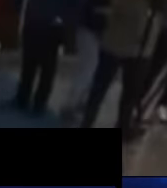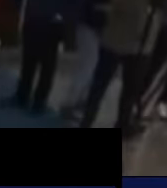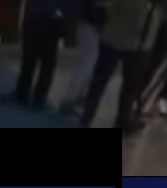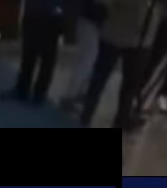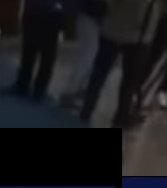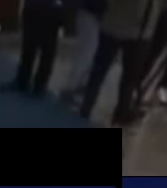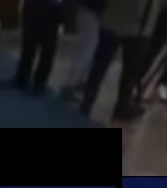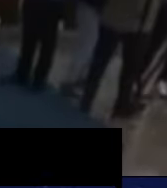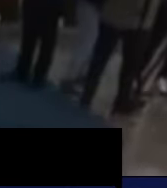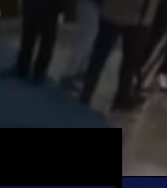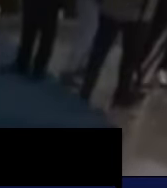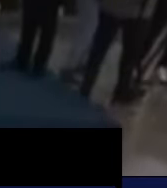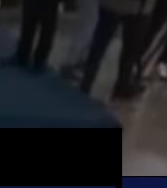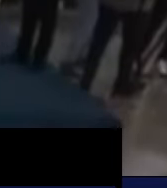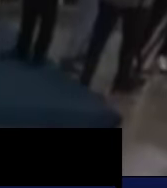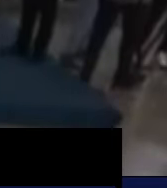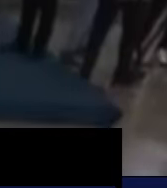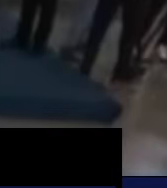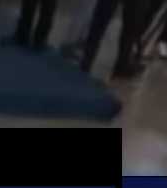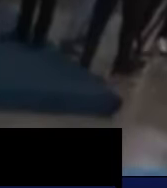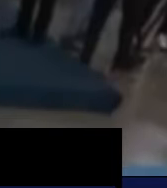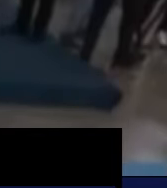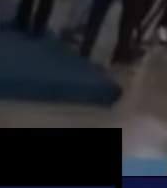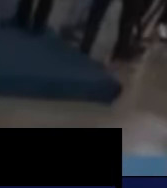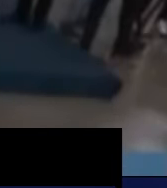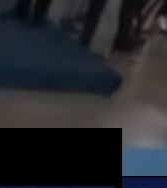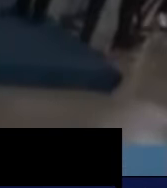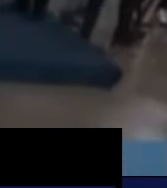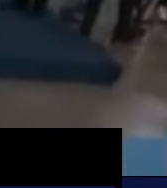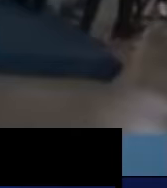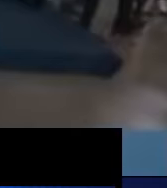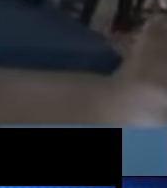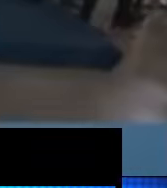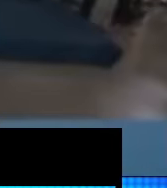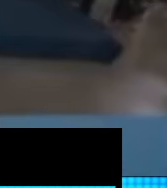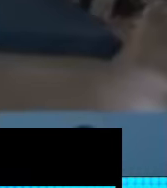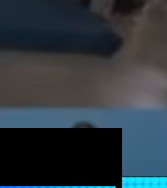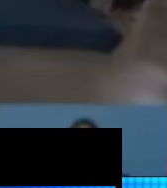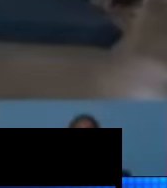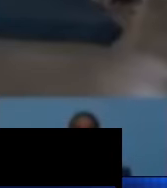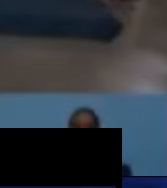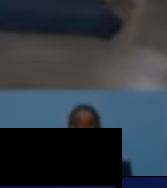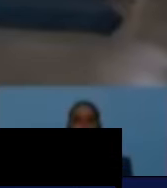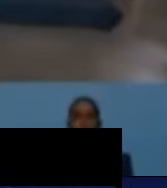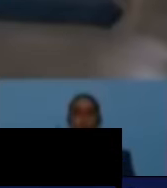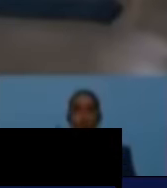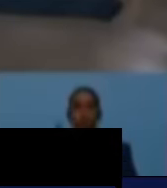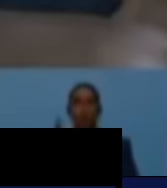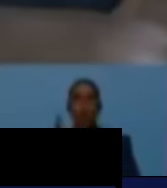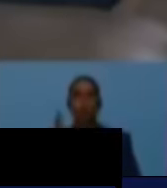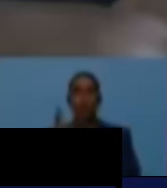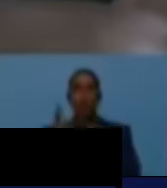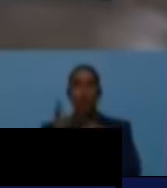a la mañana y un día antes de las manifestaciones pacíficas convocadas por la líder de la oposición María Corina Machado contra el fraude electoral